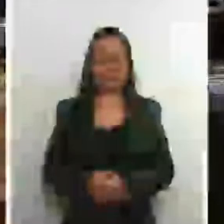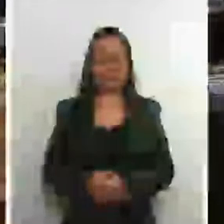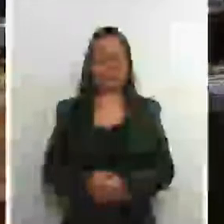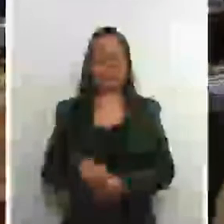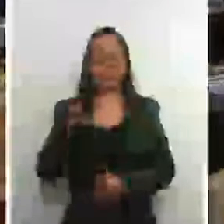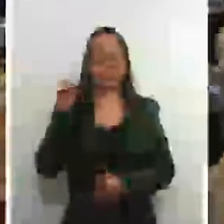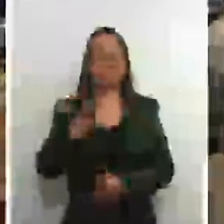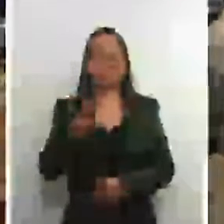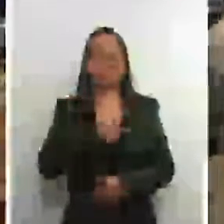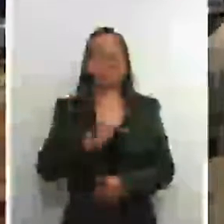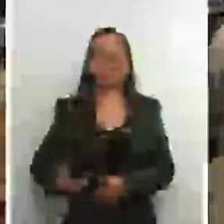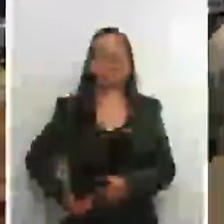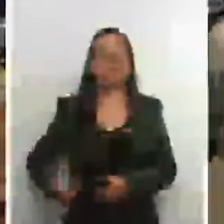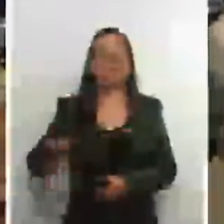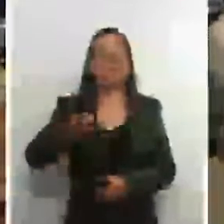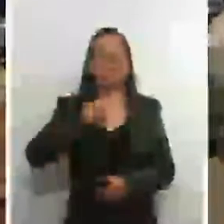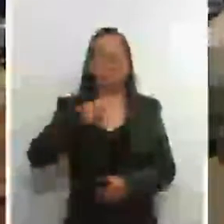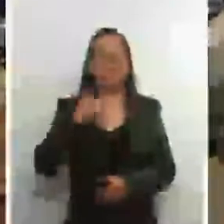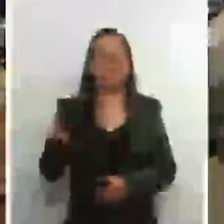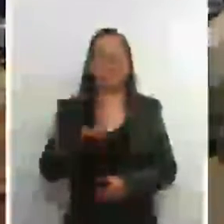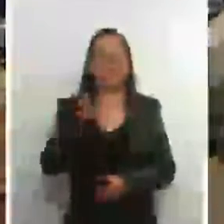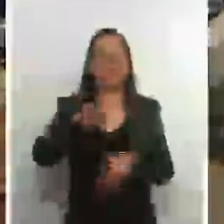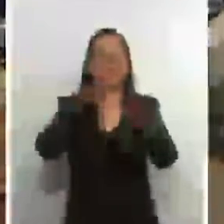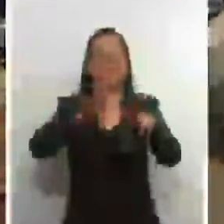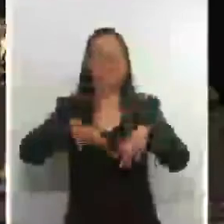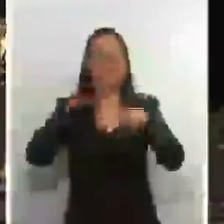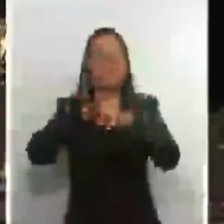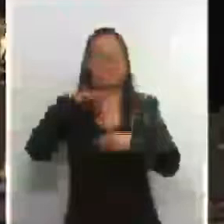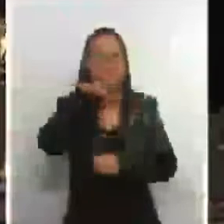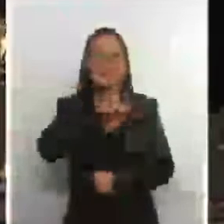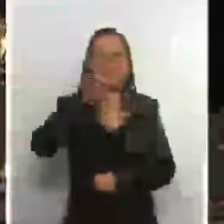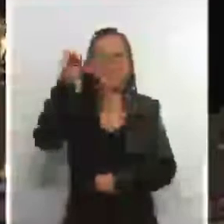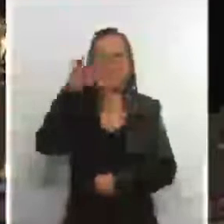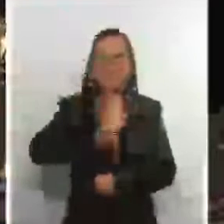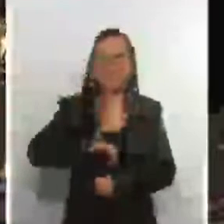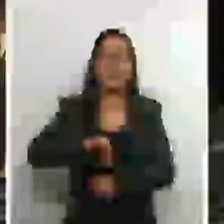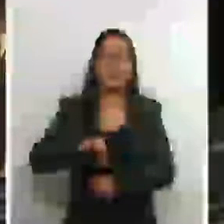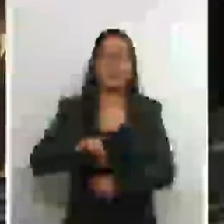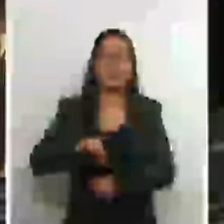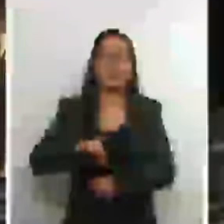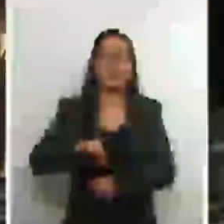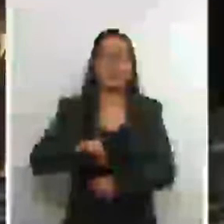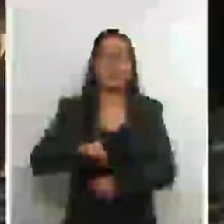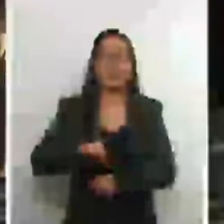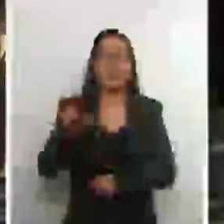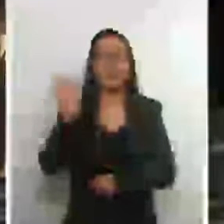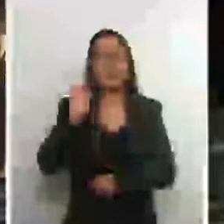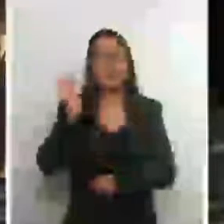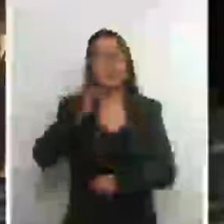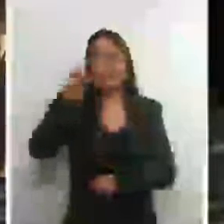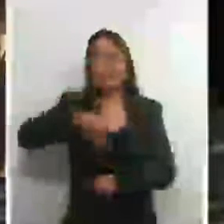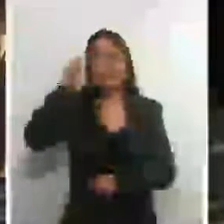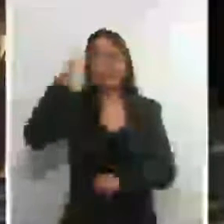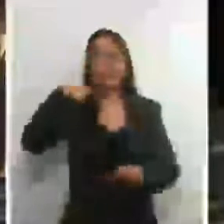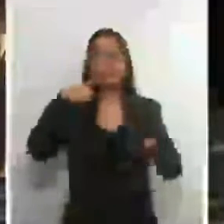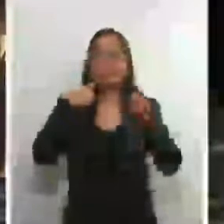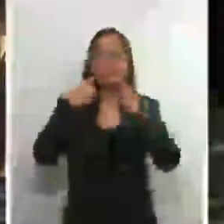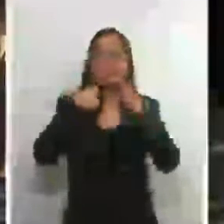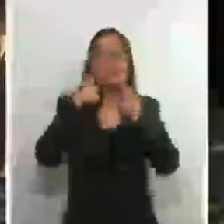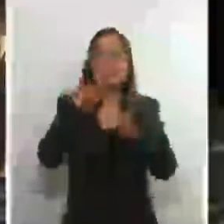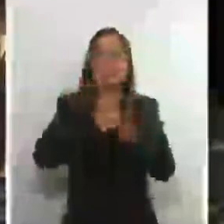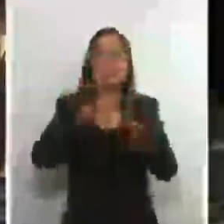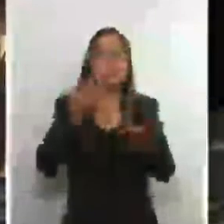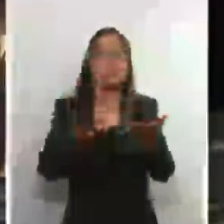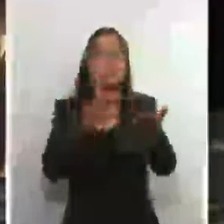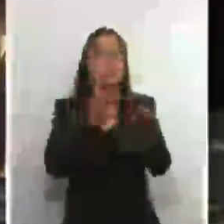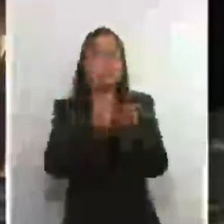Por instrucciones de la Presidencia, en votación económica, se consulta a la Asamblea si se admite a discusión